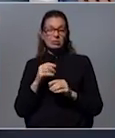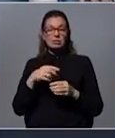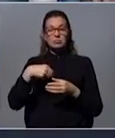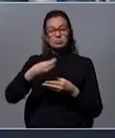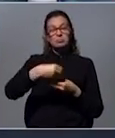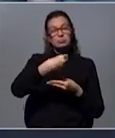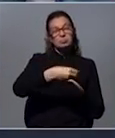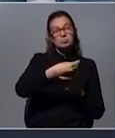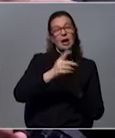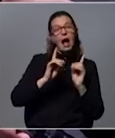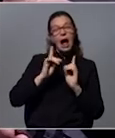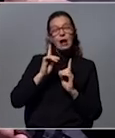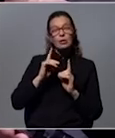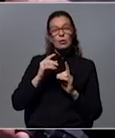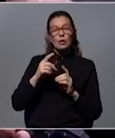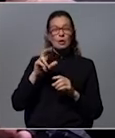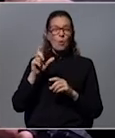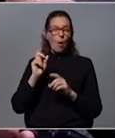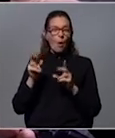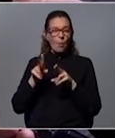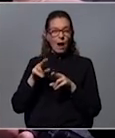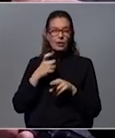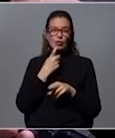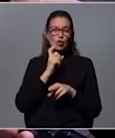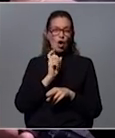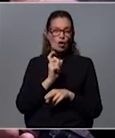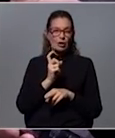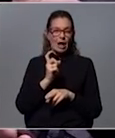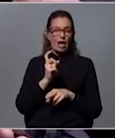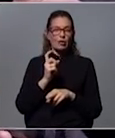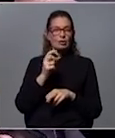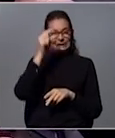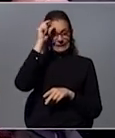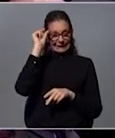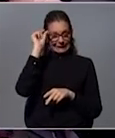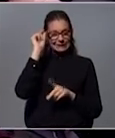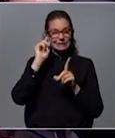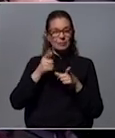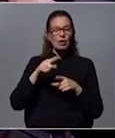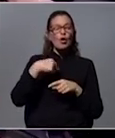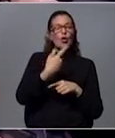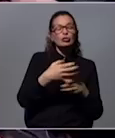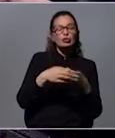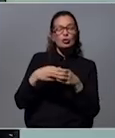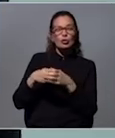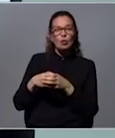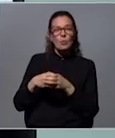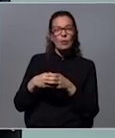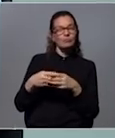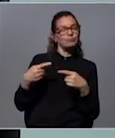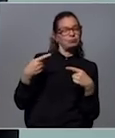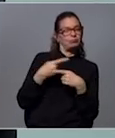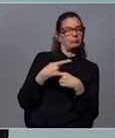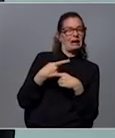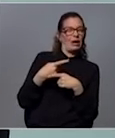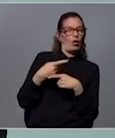algo similar ocurre con bajistas el sector colorado de julio maría sanguinetti en el resto de los partidos predomina el rechazo a la iniciativa